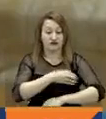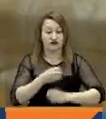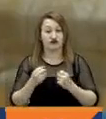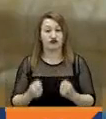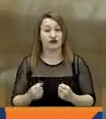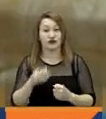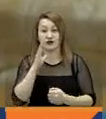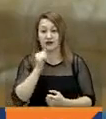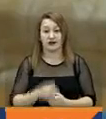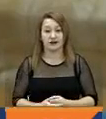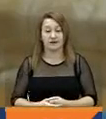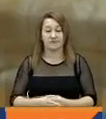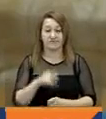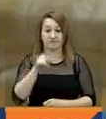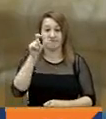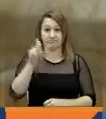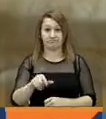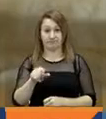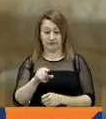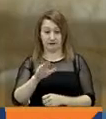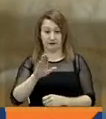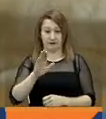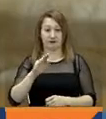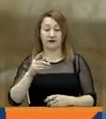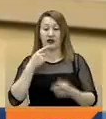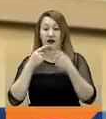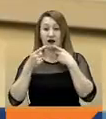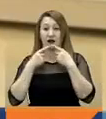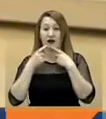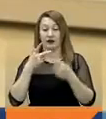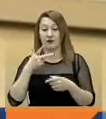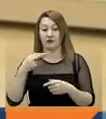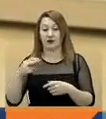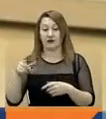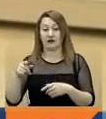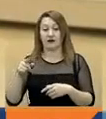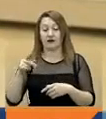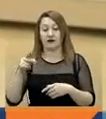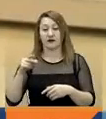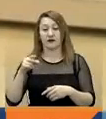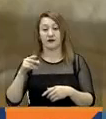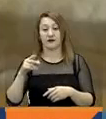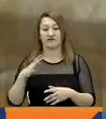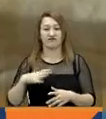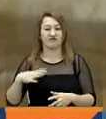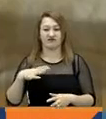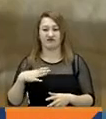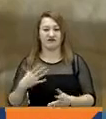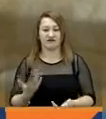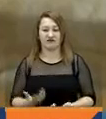el titular de exteriores del Kremlin, interlocutar con su par británica fue a todas luces incómodo.